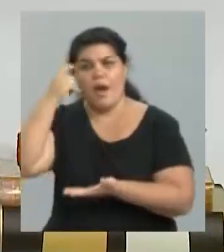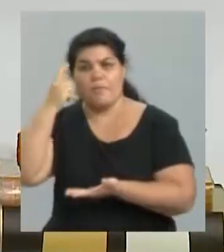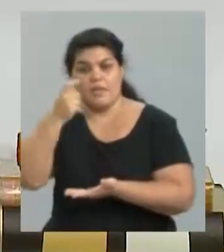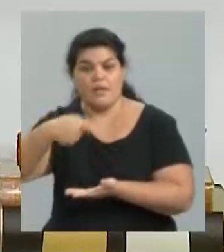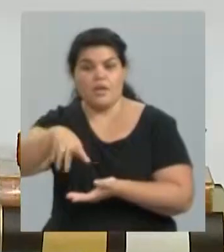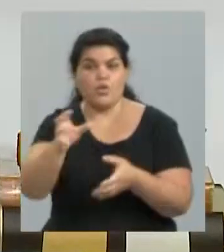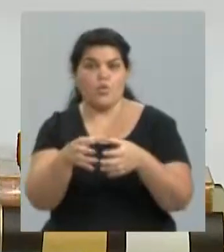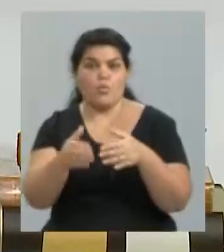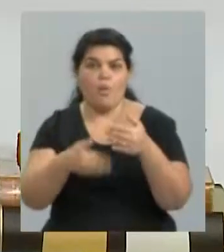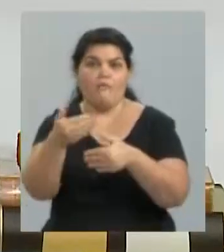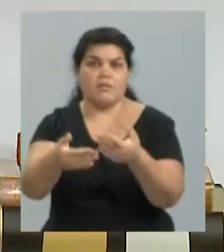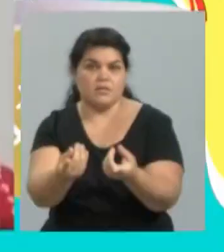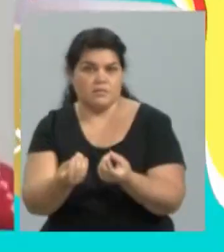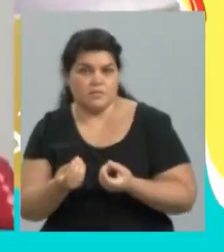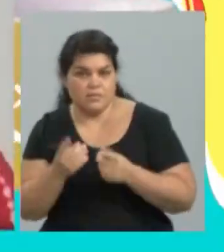¿no?